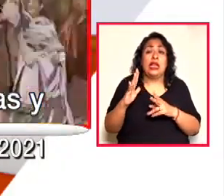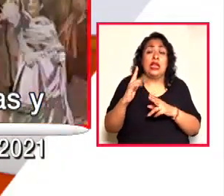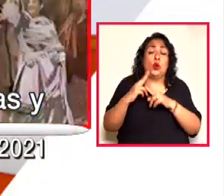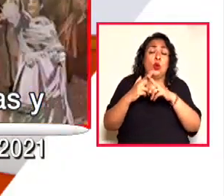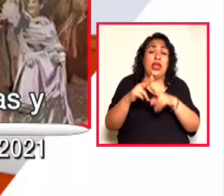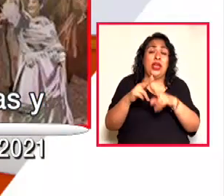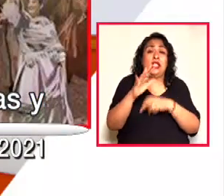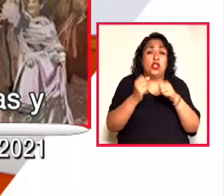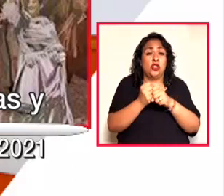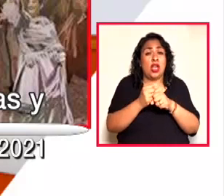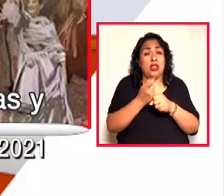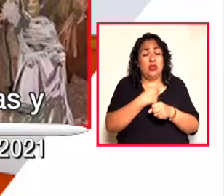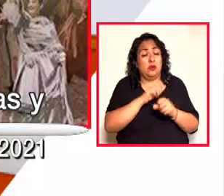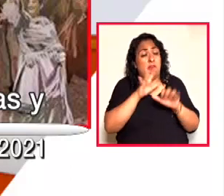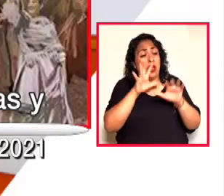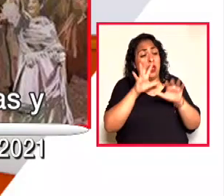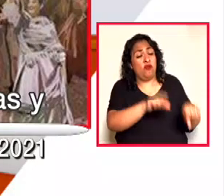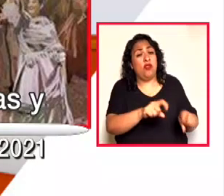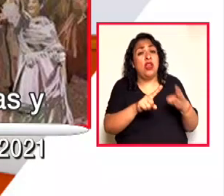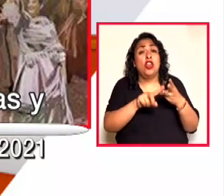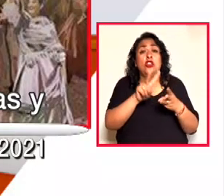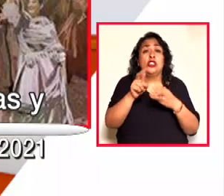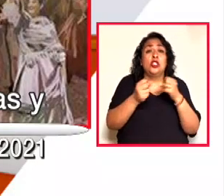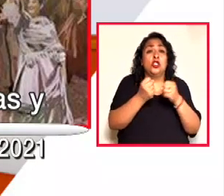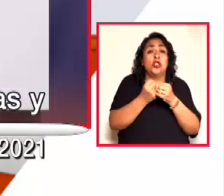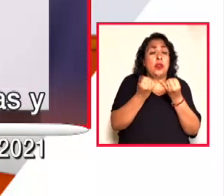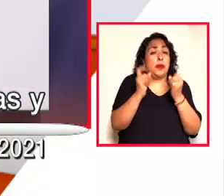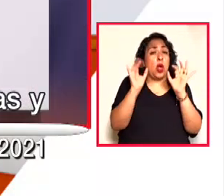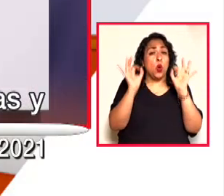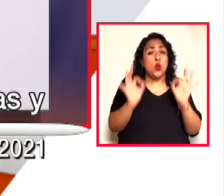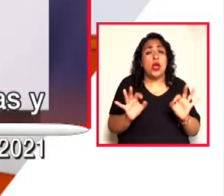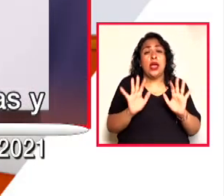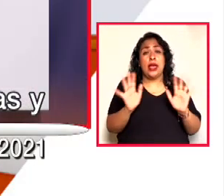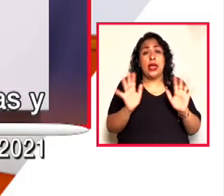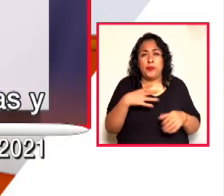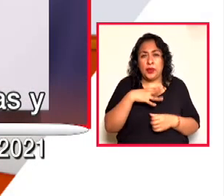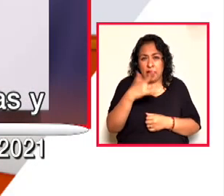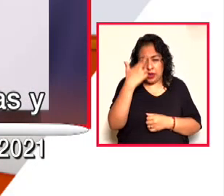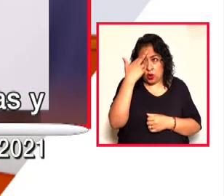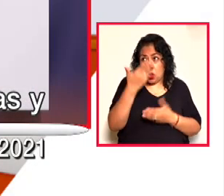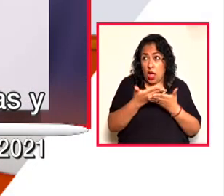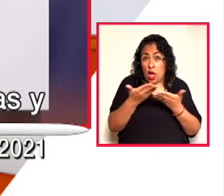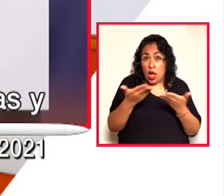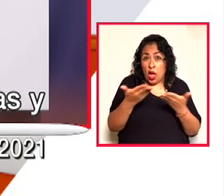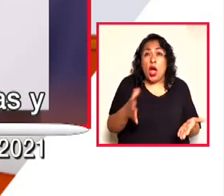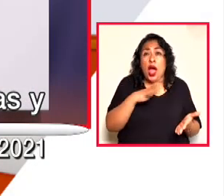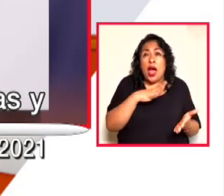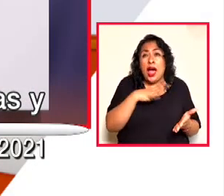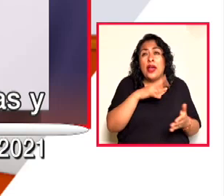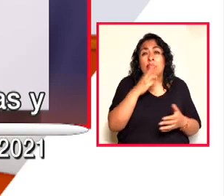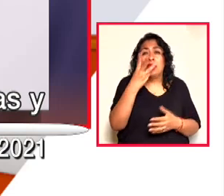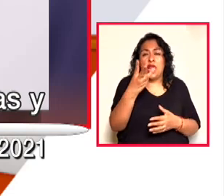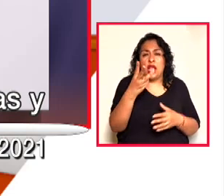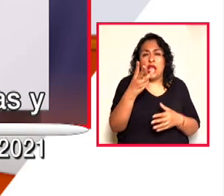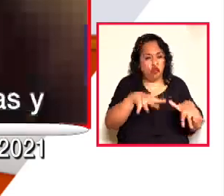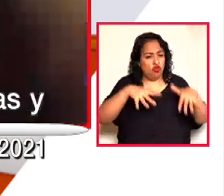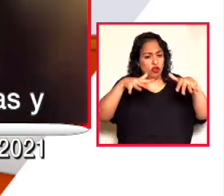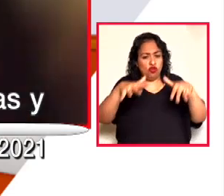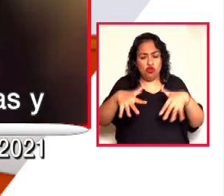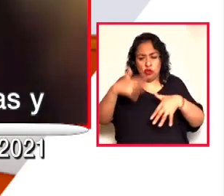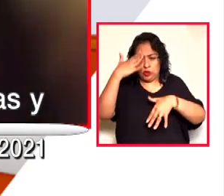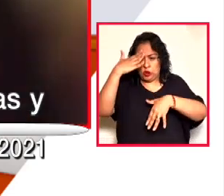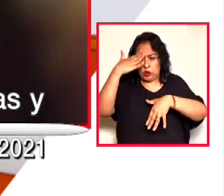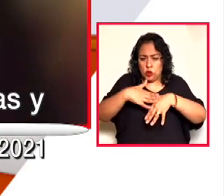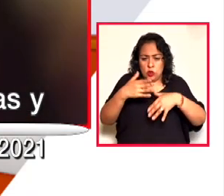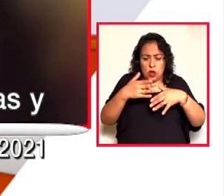colonial y los 200 años de la consumación de la independencia. Recordó que hasta el momento se han realizado 3 actos conmemorativos.